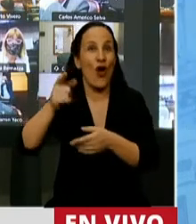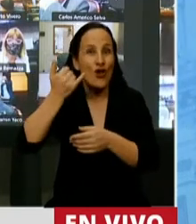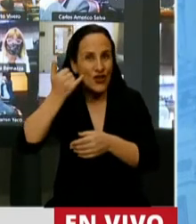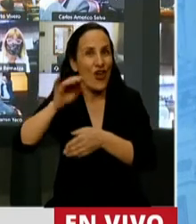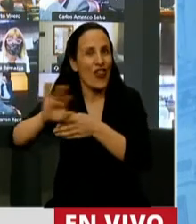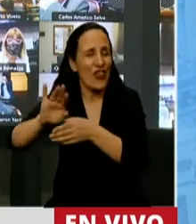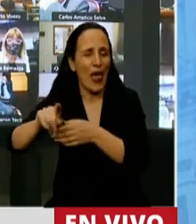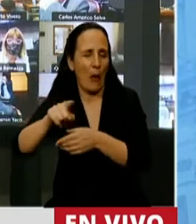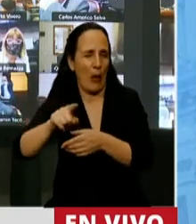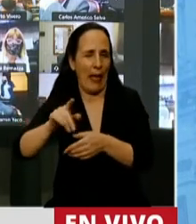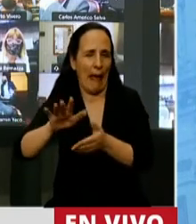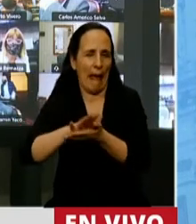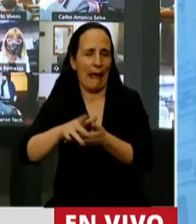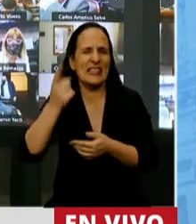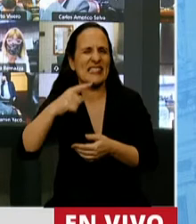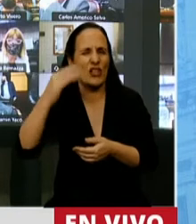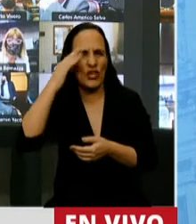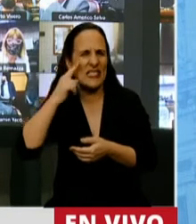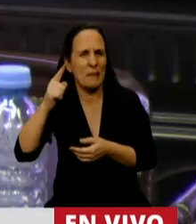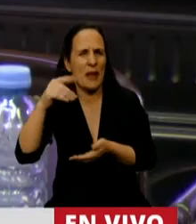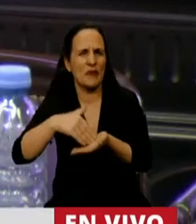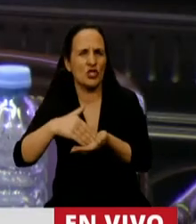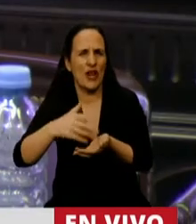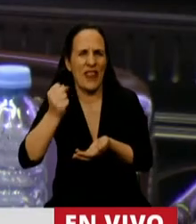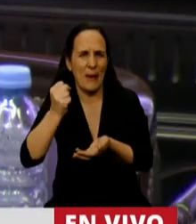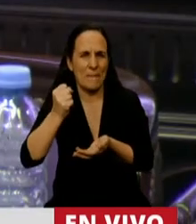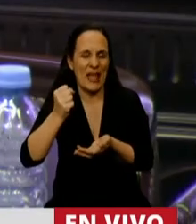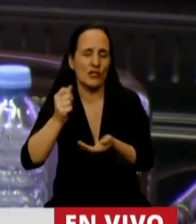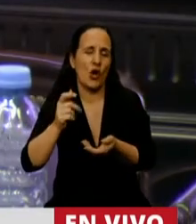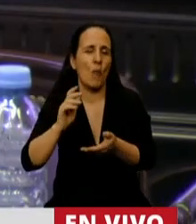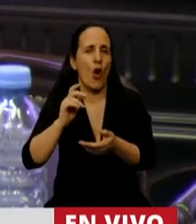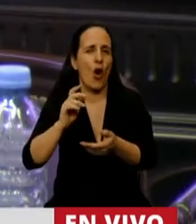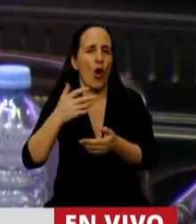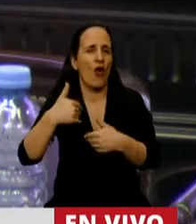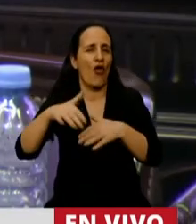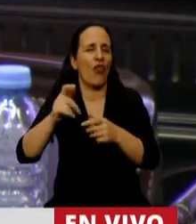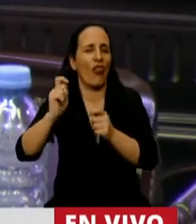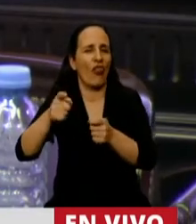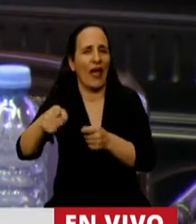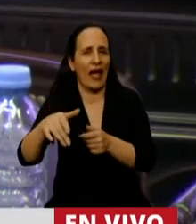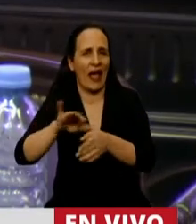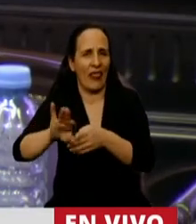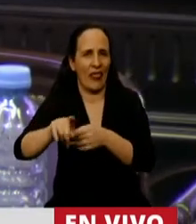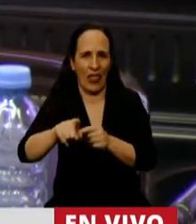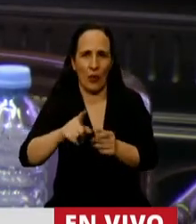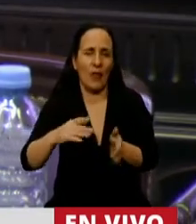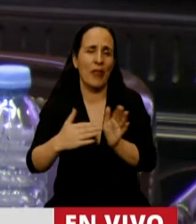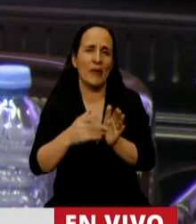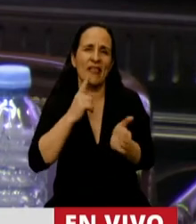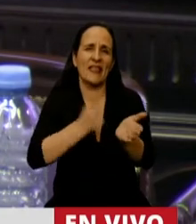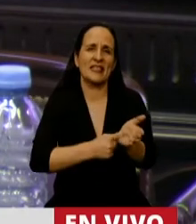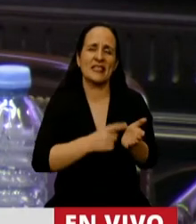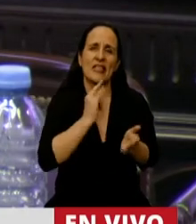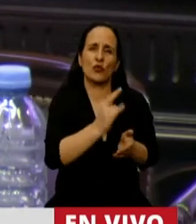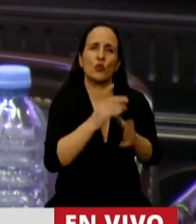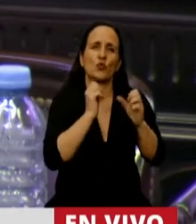distribuidoras más de 115 mil millones de pesos con un régimen de condonación definido a criterio discrecional del señor secretario de energía